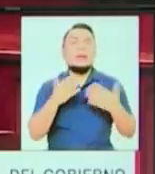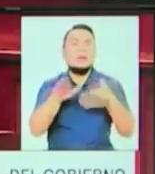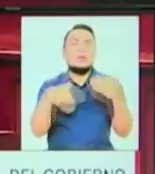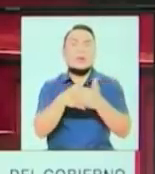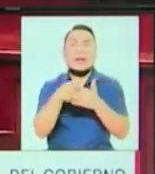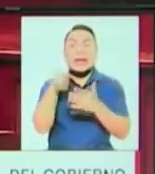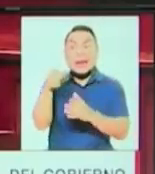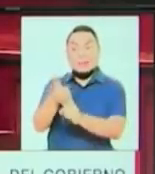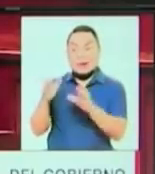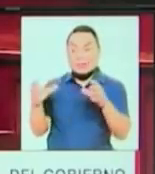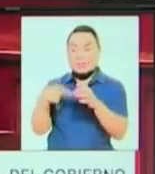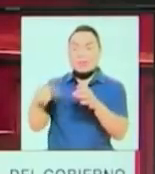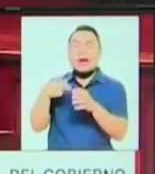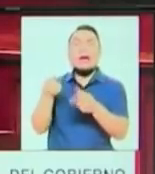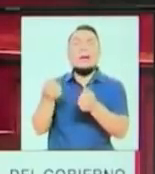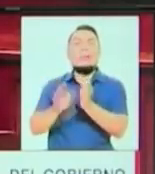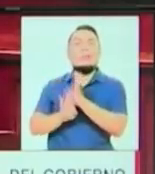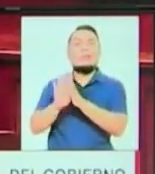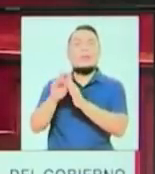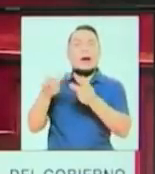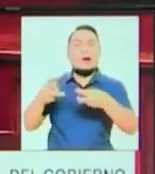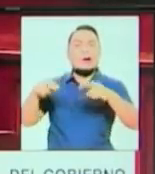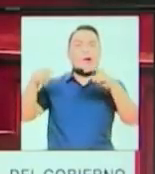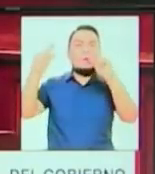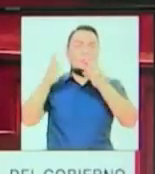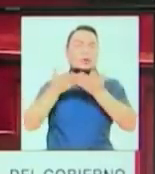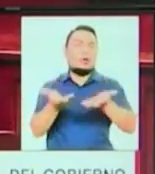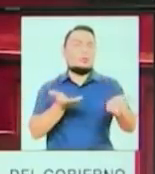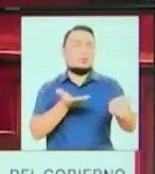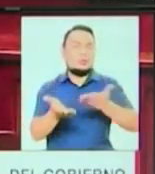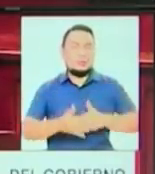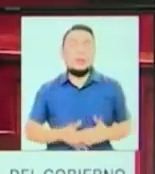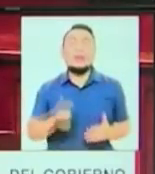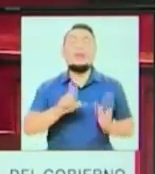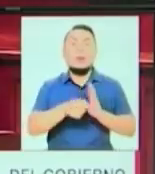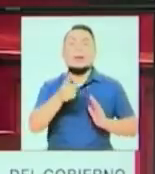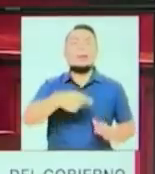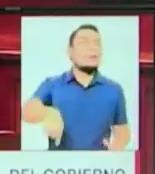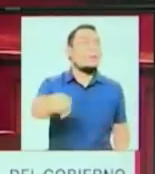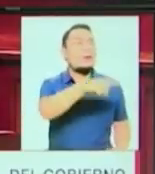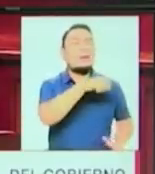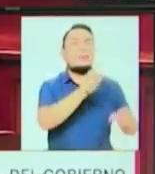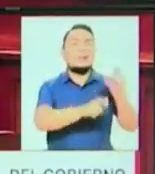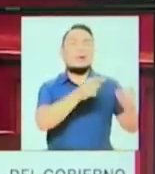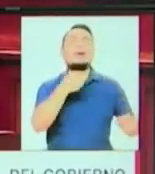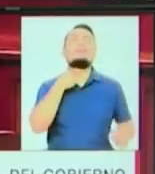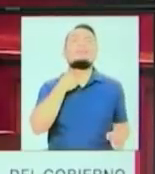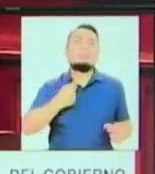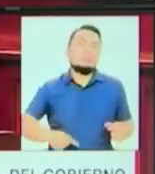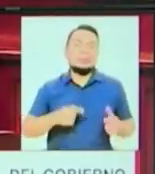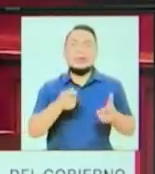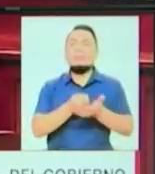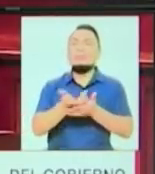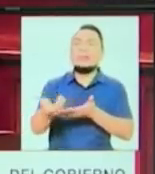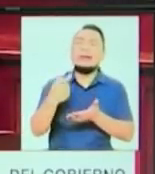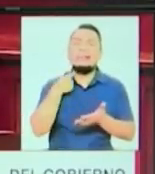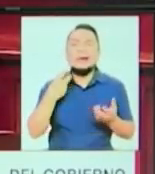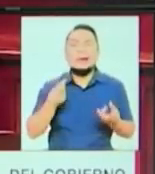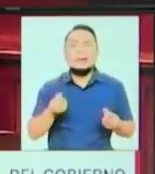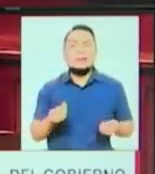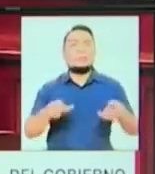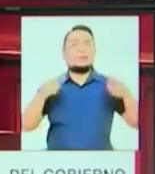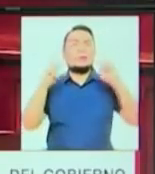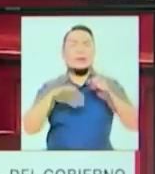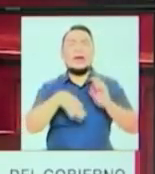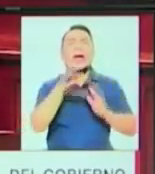años. Entonces, la principal manera es con los carros, gas natural vehicular, que es un derivado del